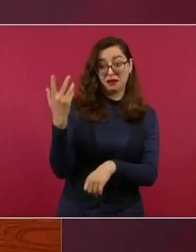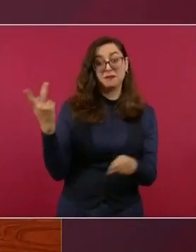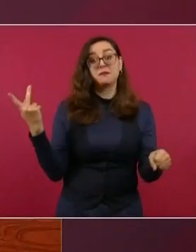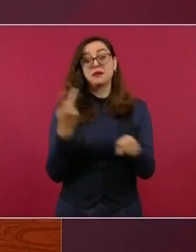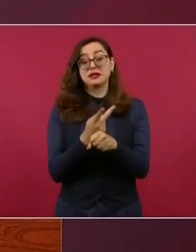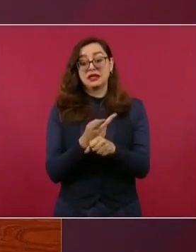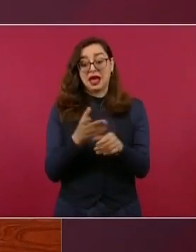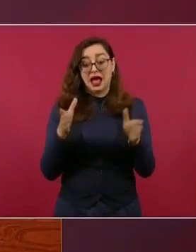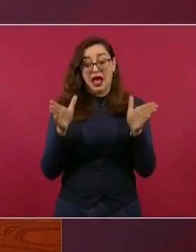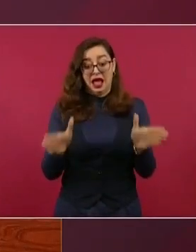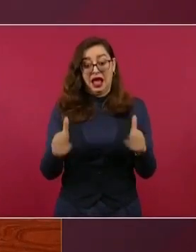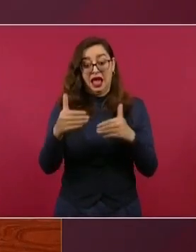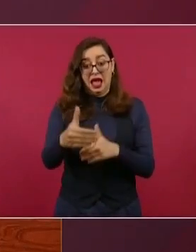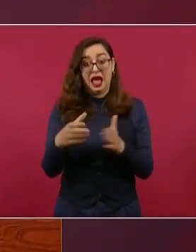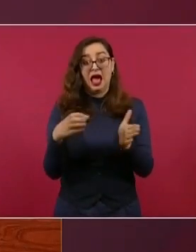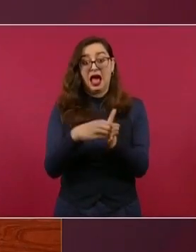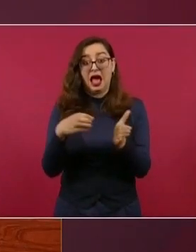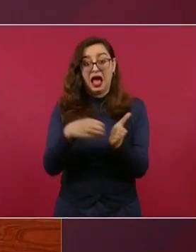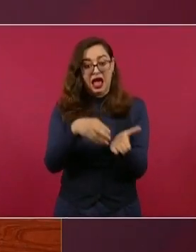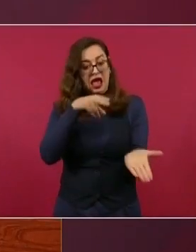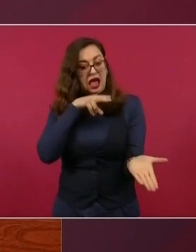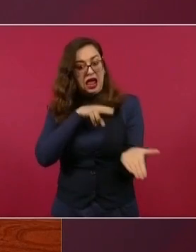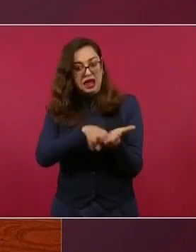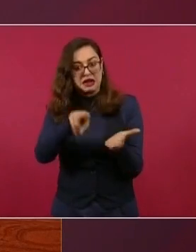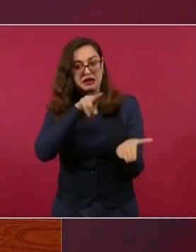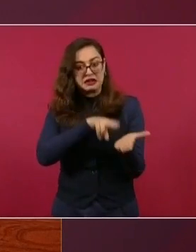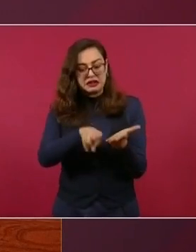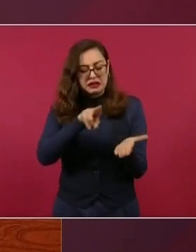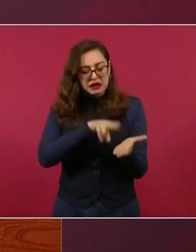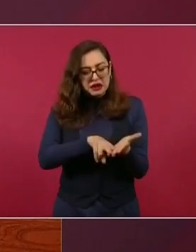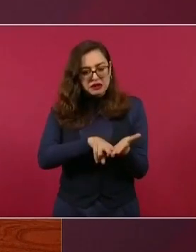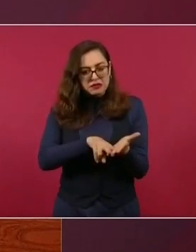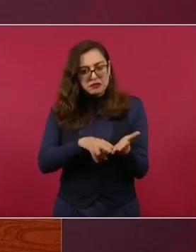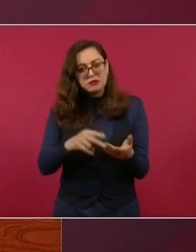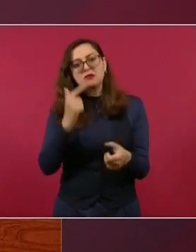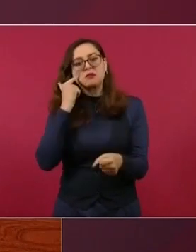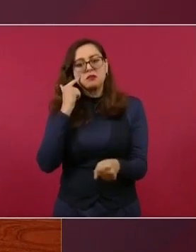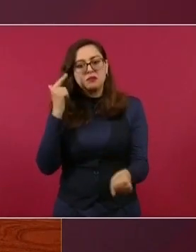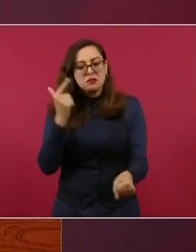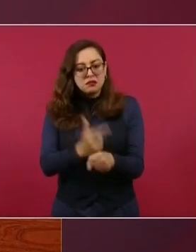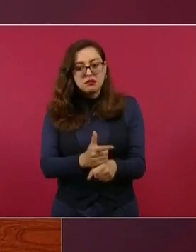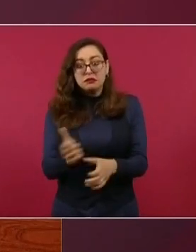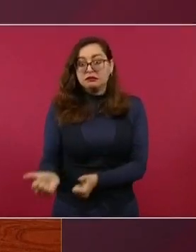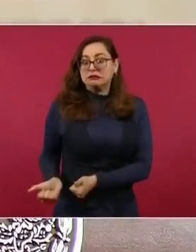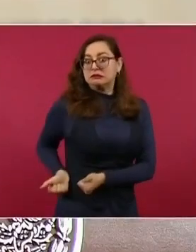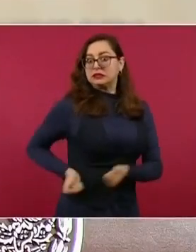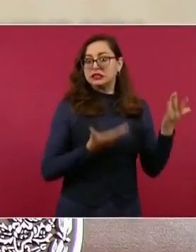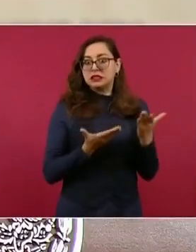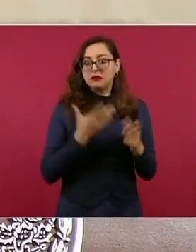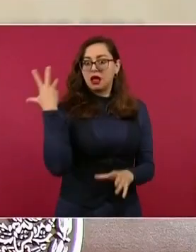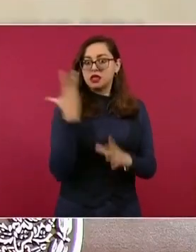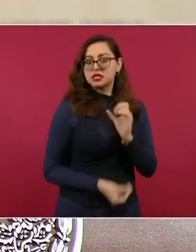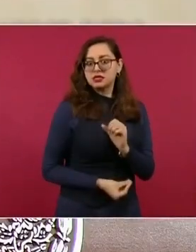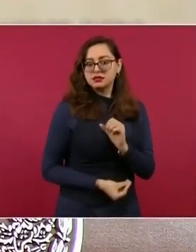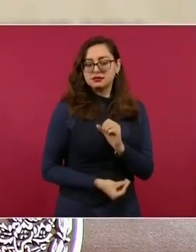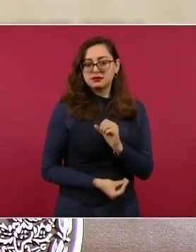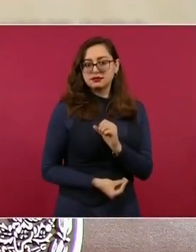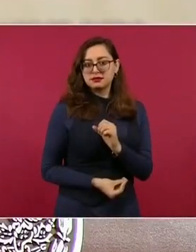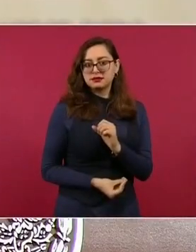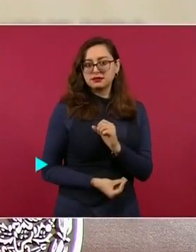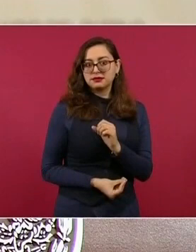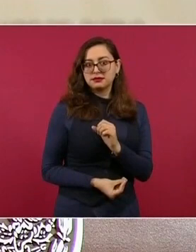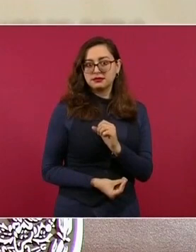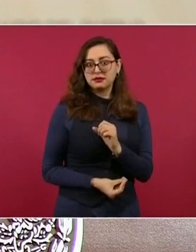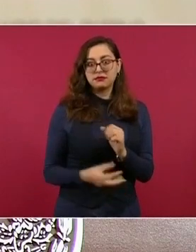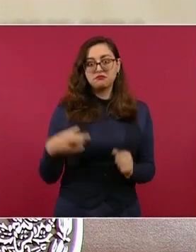tuvieron que, o más bien la encontraron la policía de investigación en una camioneta. Ya habían sacado la caja